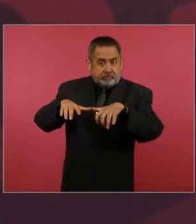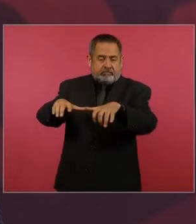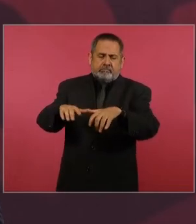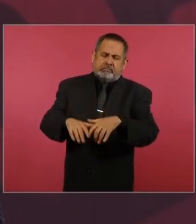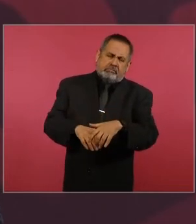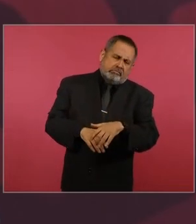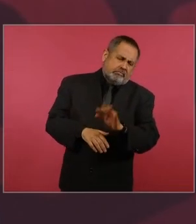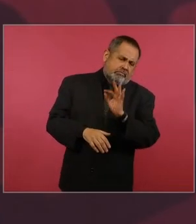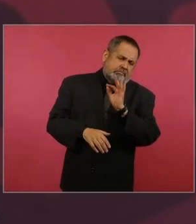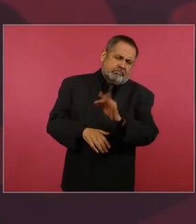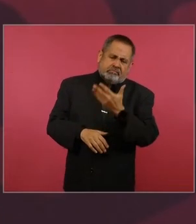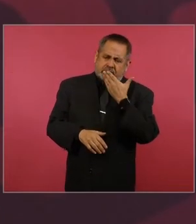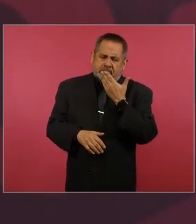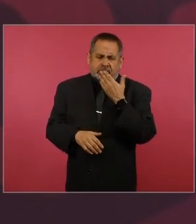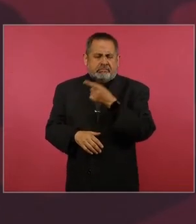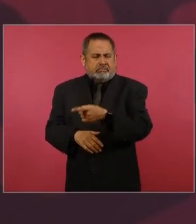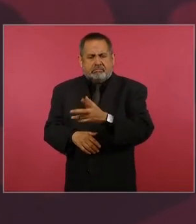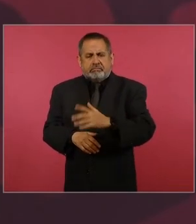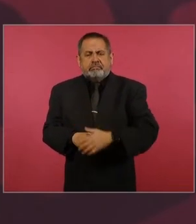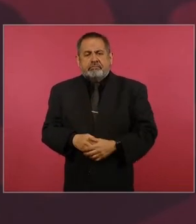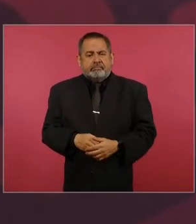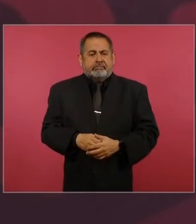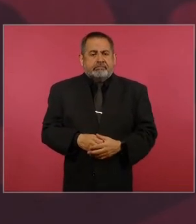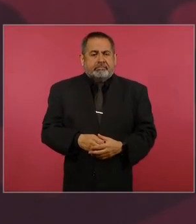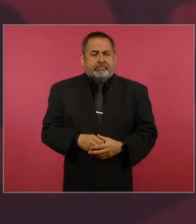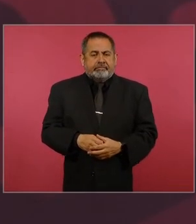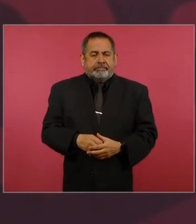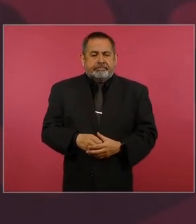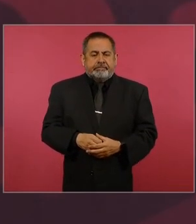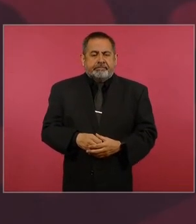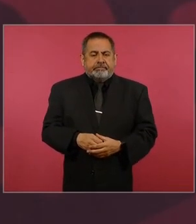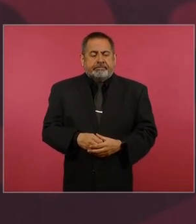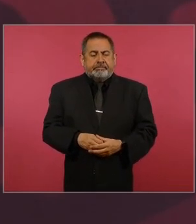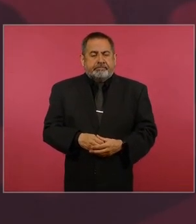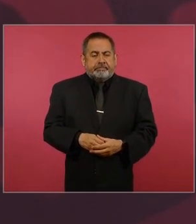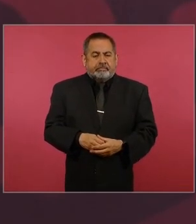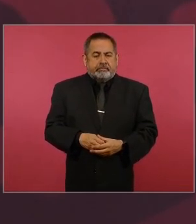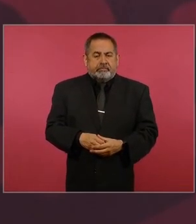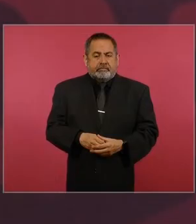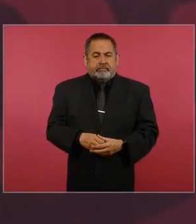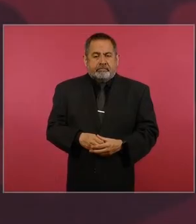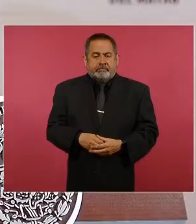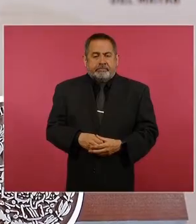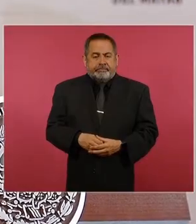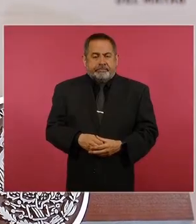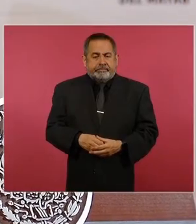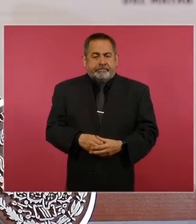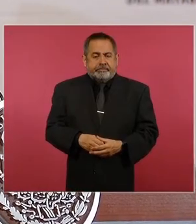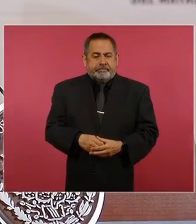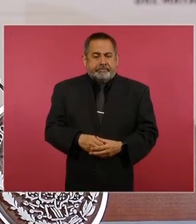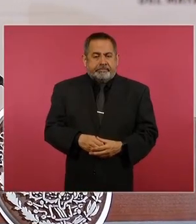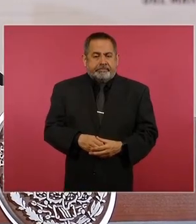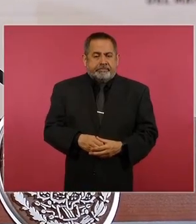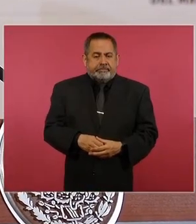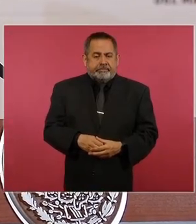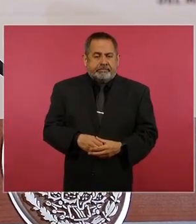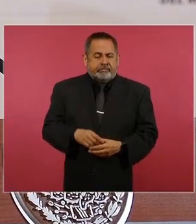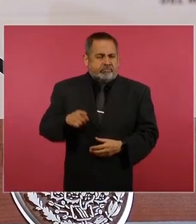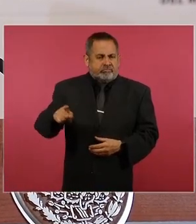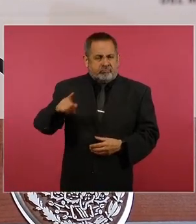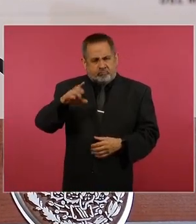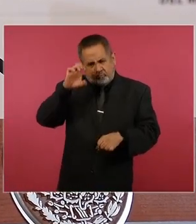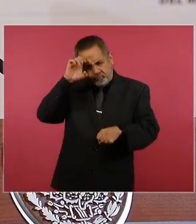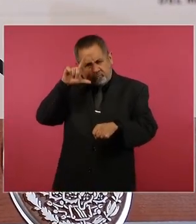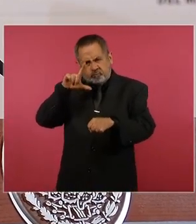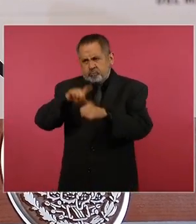Ecuador, con mucha cultura,